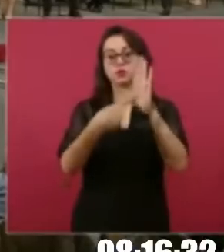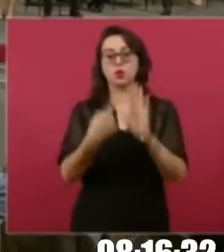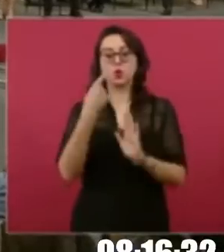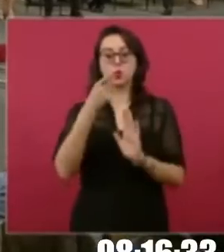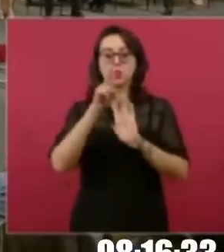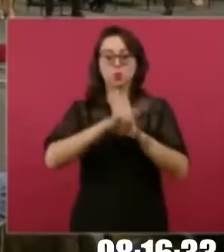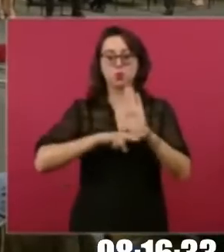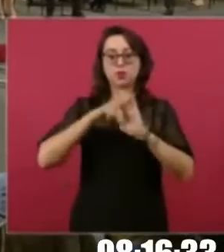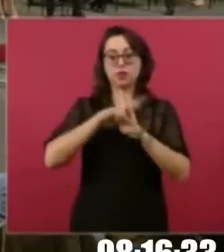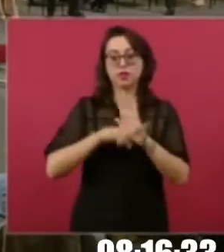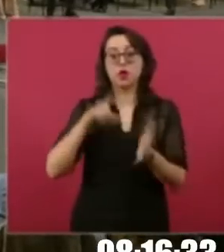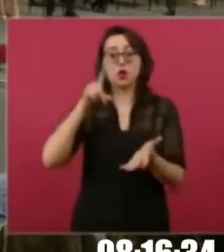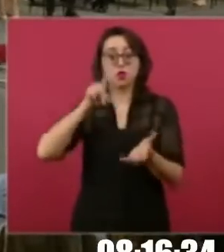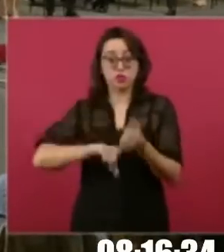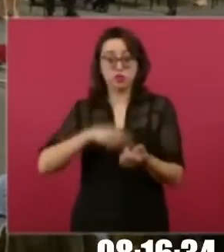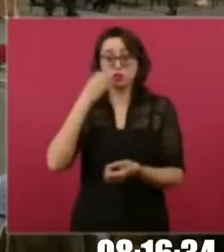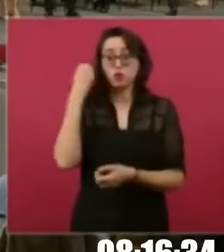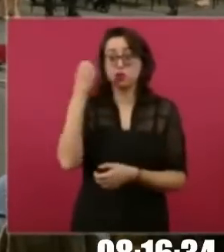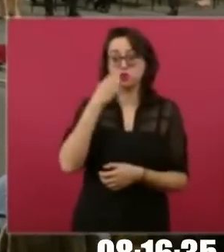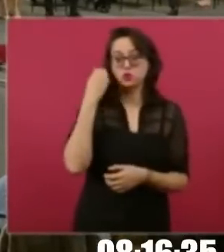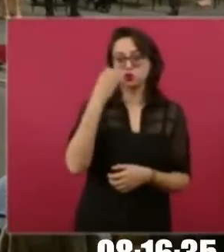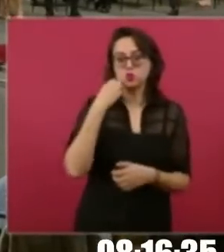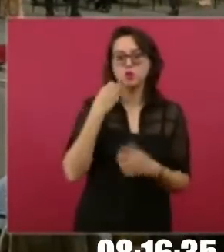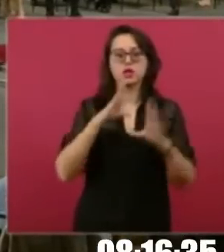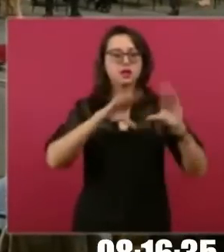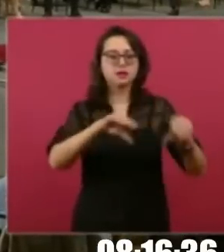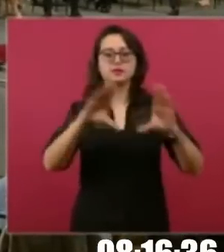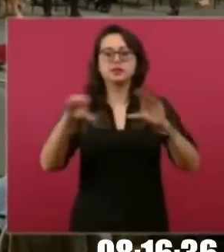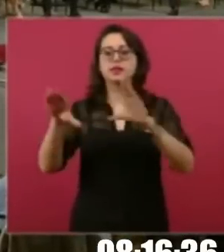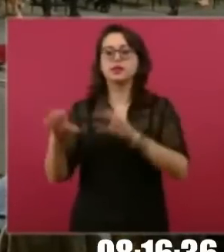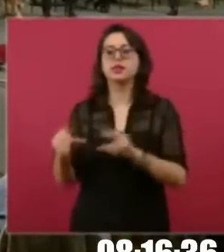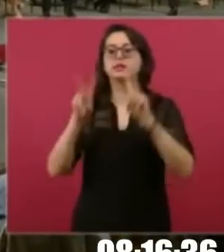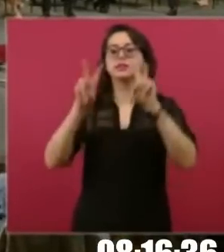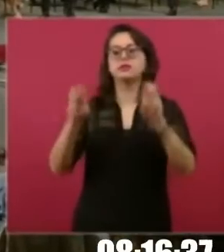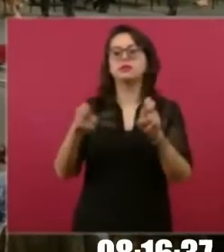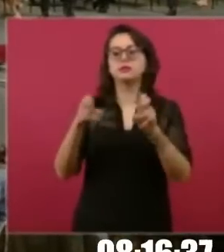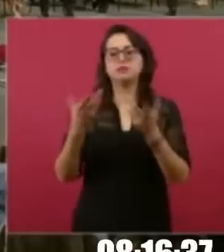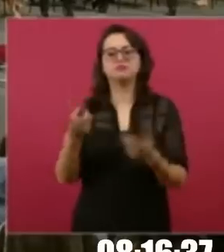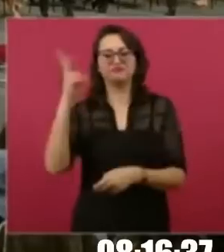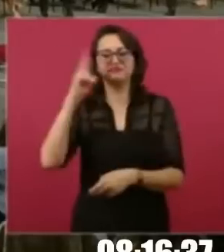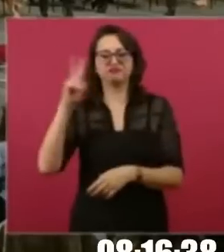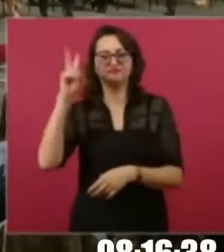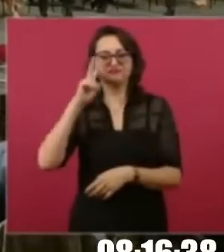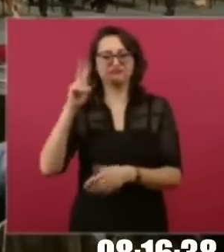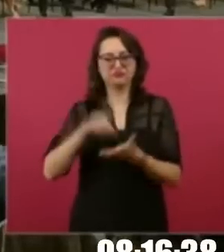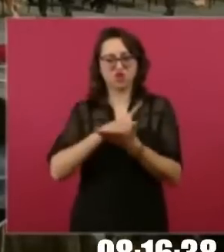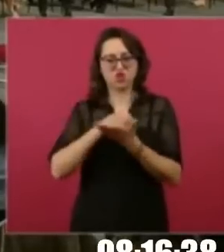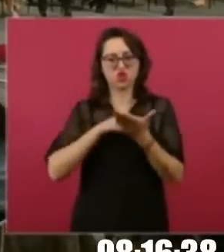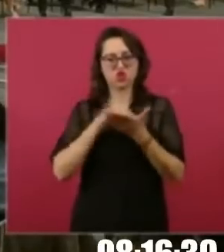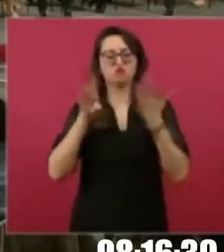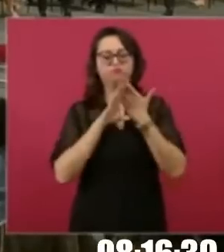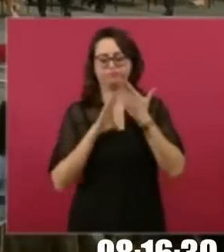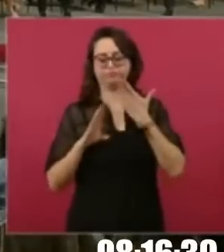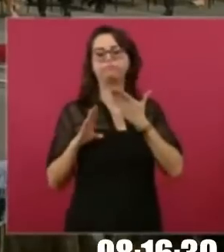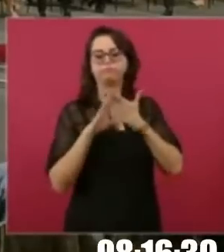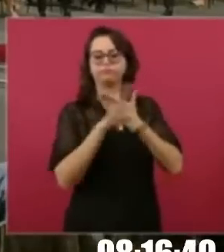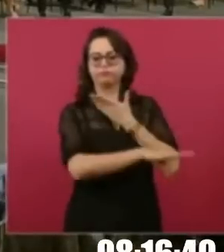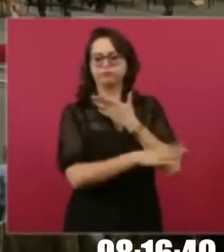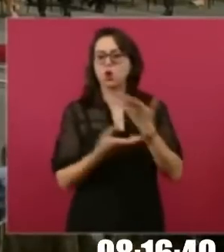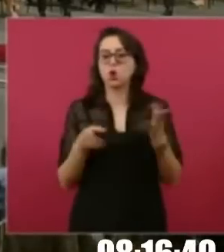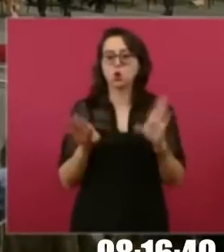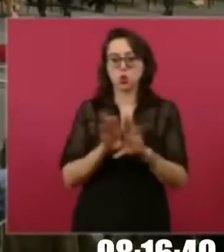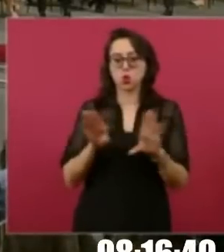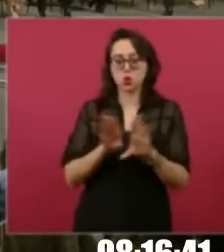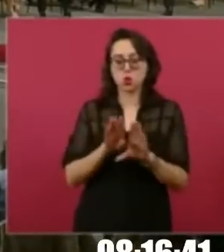la campaña de prevención de adicciones de estrategia en el aula ustedes recordarán que planteamos que el